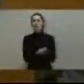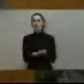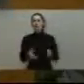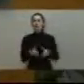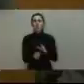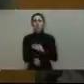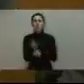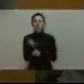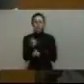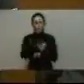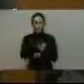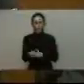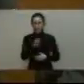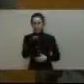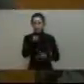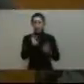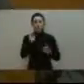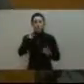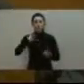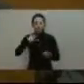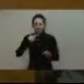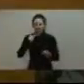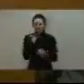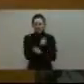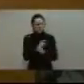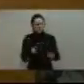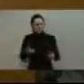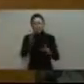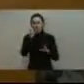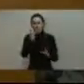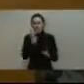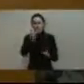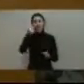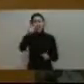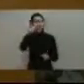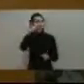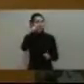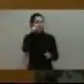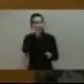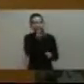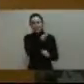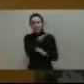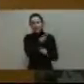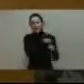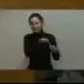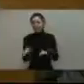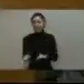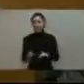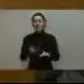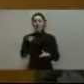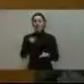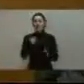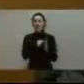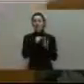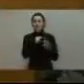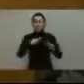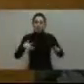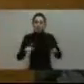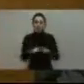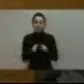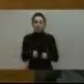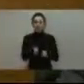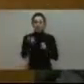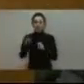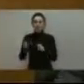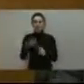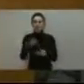tiempo, pero Luarca, gravísimamente dañado, importante turísticamente, importante desde el punto de vista pesquero, vende más